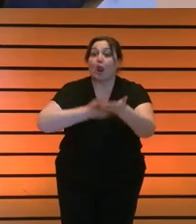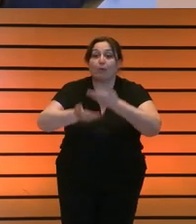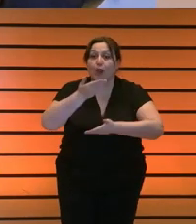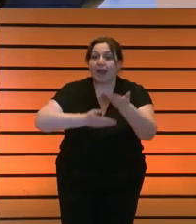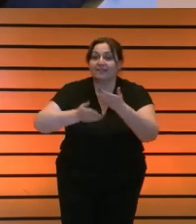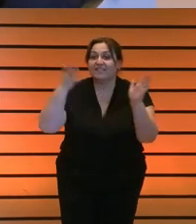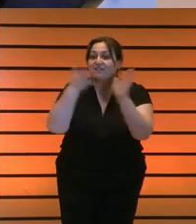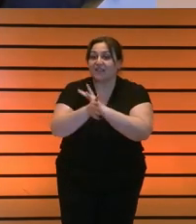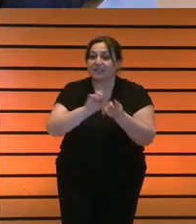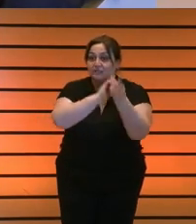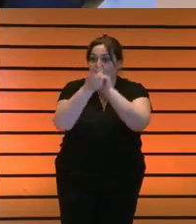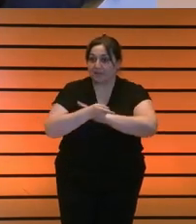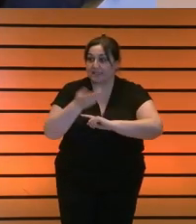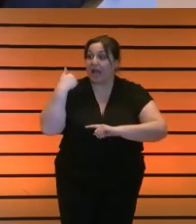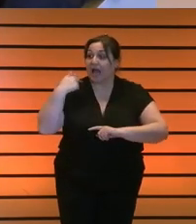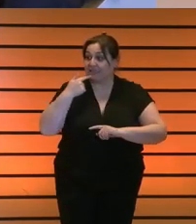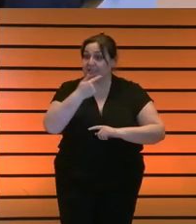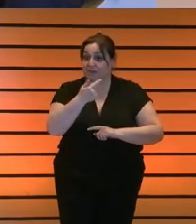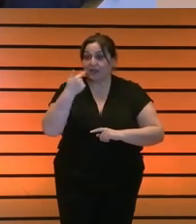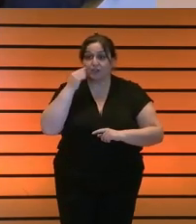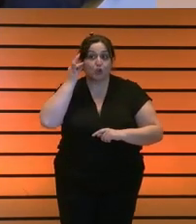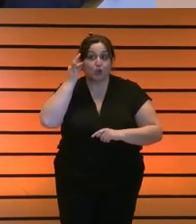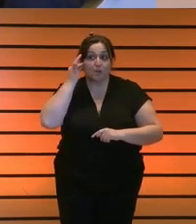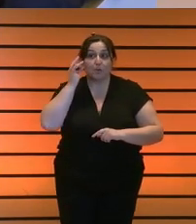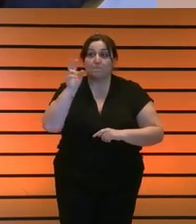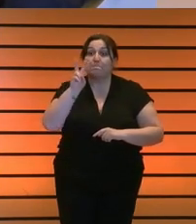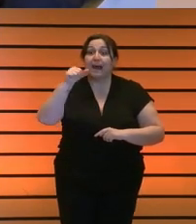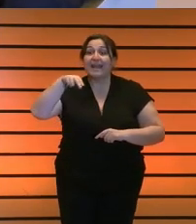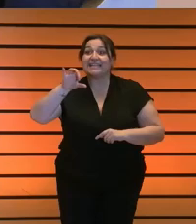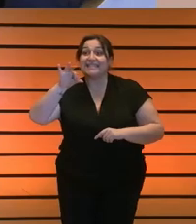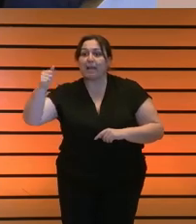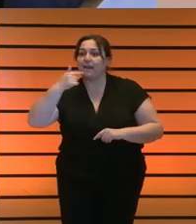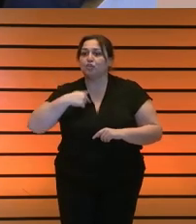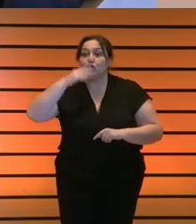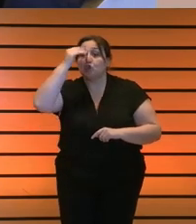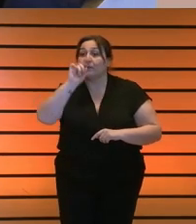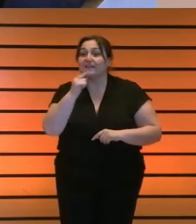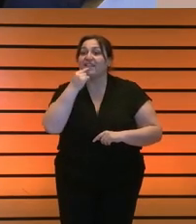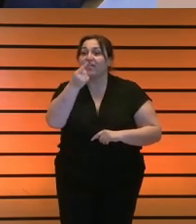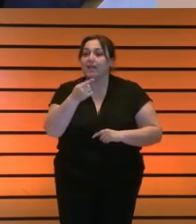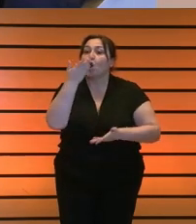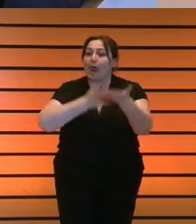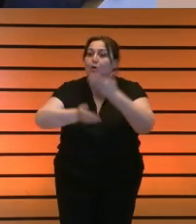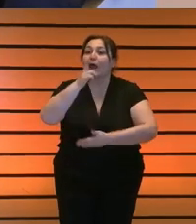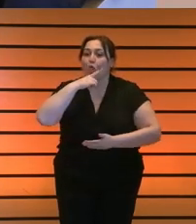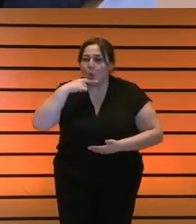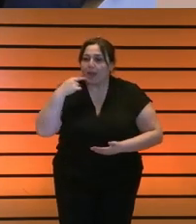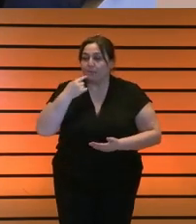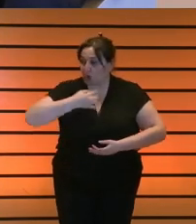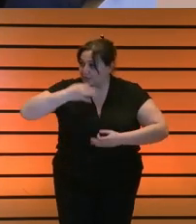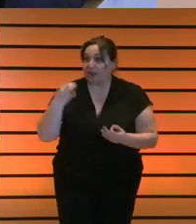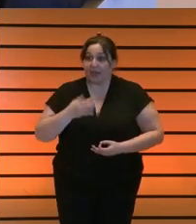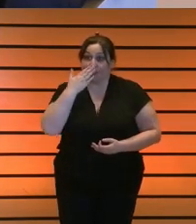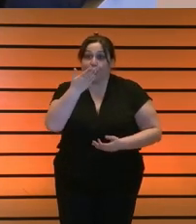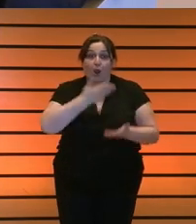me decía Vanessa No te olvides de decir que colaborar duele pues pues efectivamente o sea colaborar duele por lo tanto